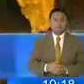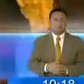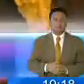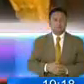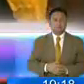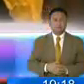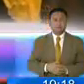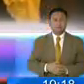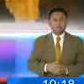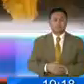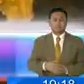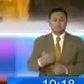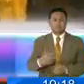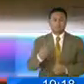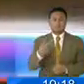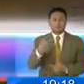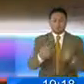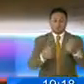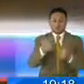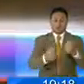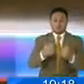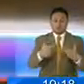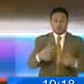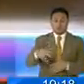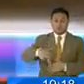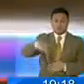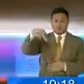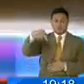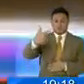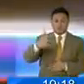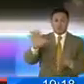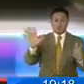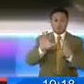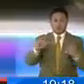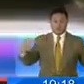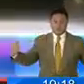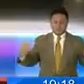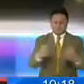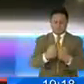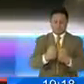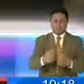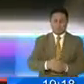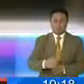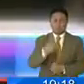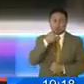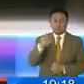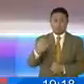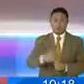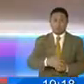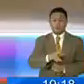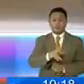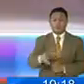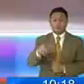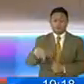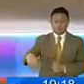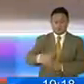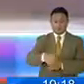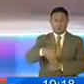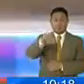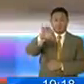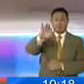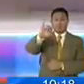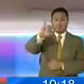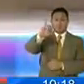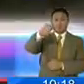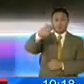vehículos livianos tras impactarse en el norte de Quito. Al parecer, la imprudencia del conductor del automotor blanco que se dirigía por la calle José